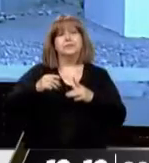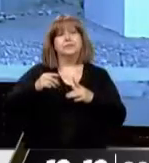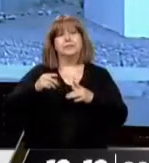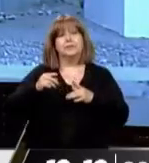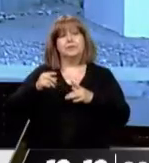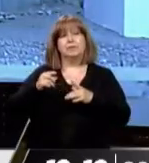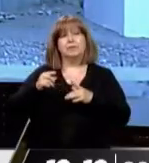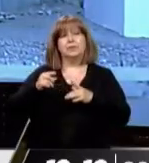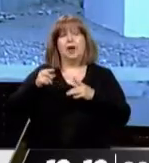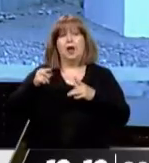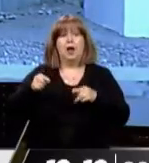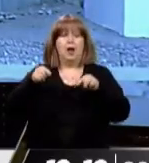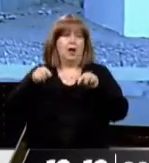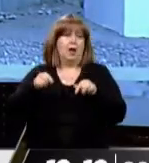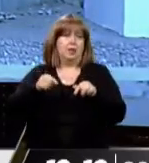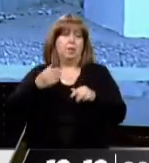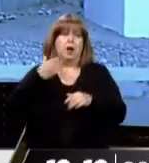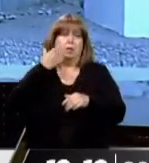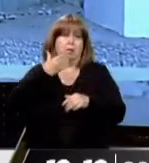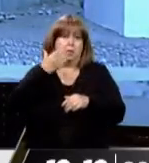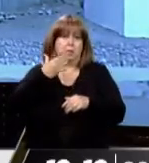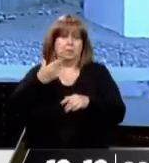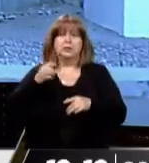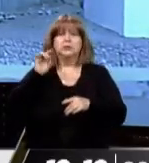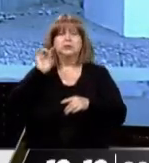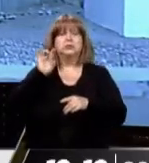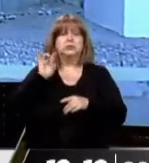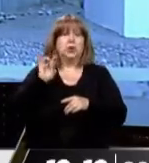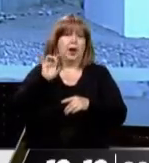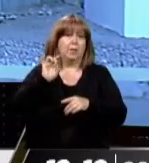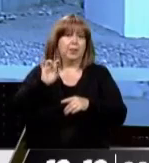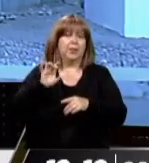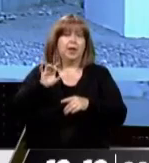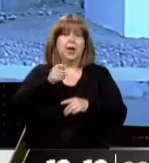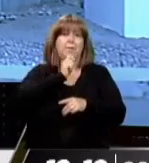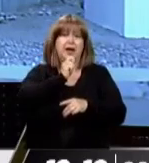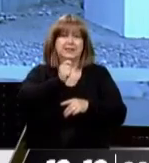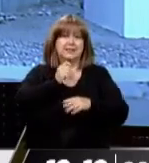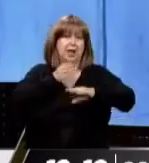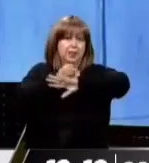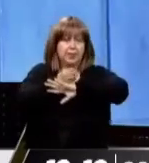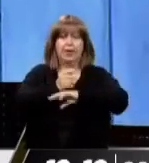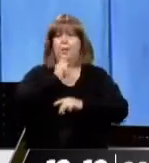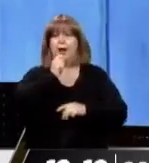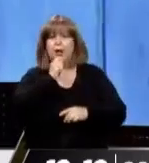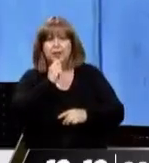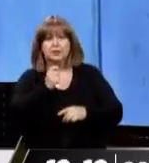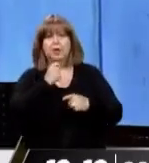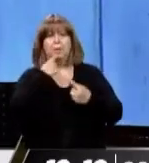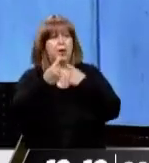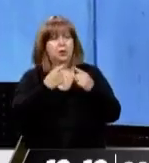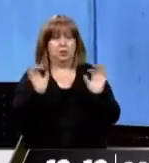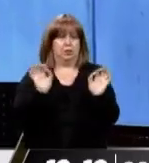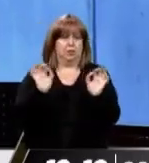por el acto que vivió Alberto Fernández, porque fue muy hermético. Uh-huh. No pudo pasar nadie más que la prensa oficial, que apenas sí reveló algunas fotografías